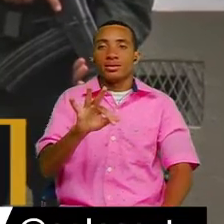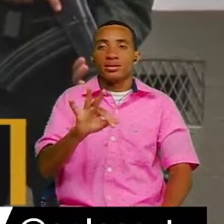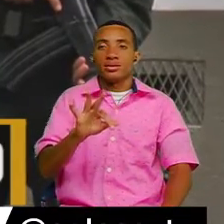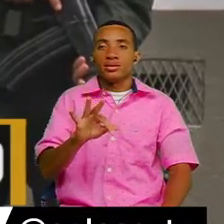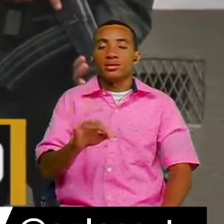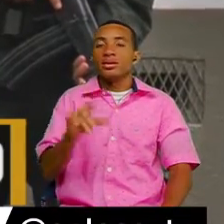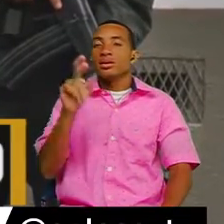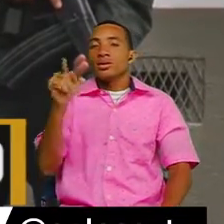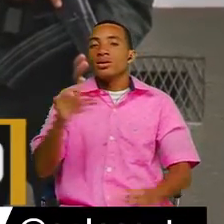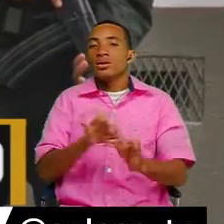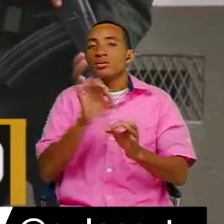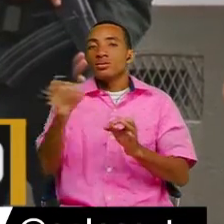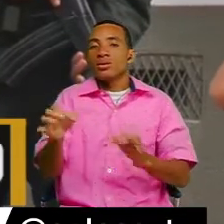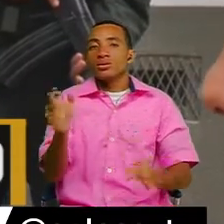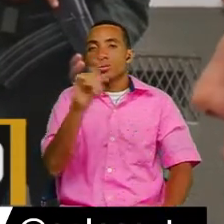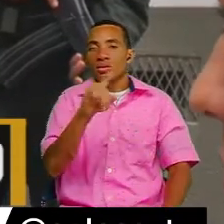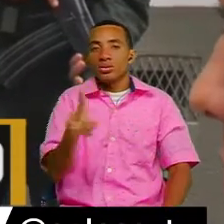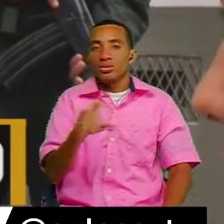Sogamoso